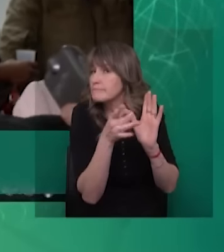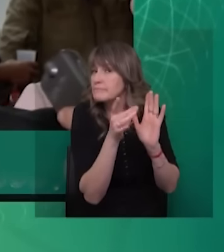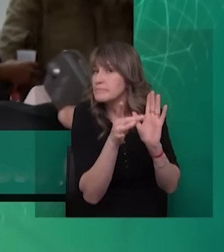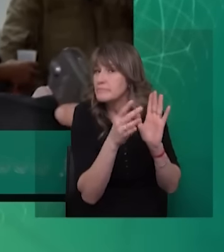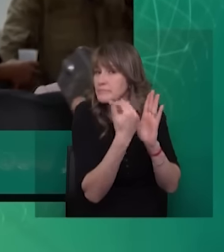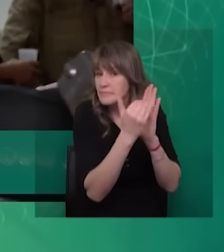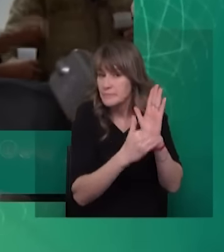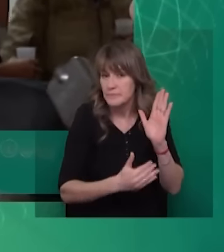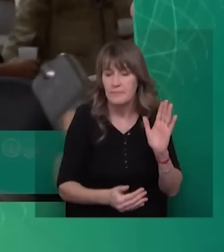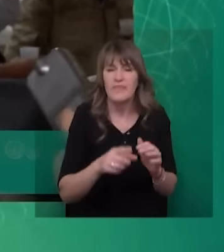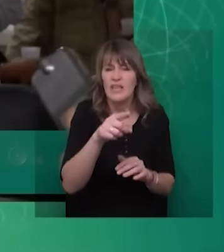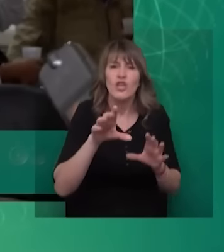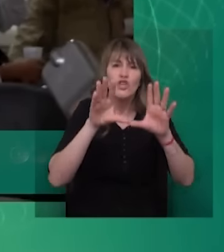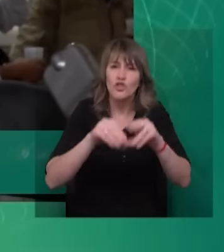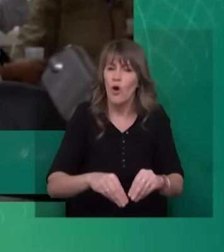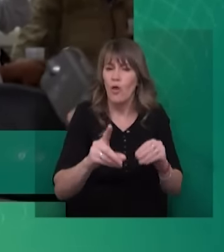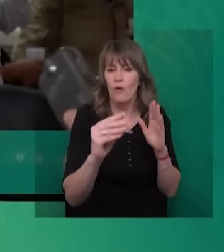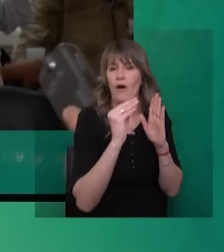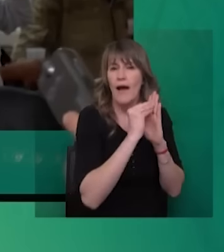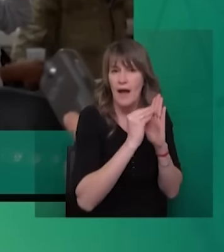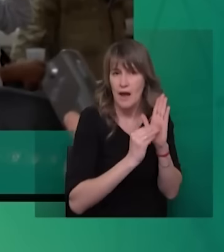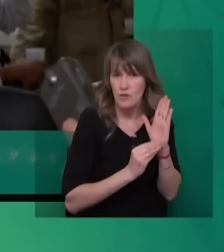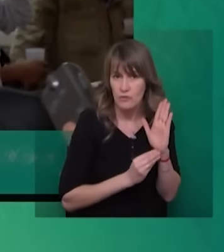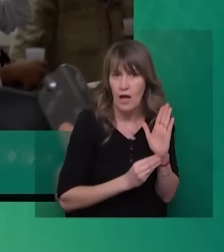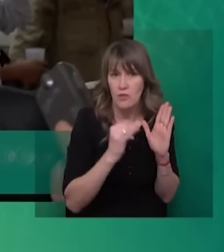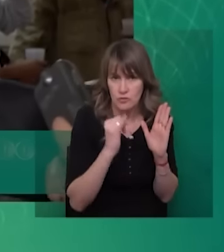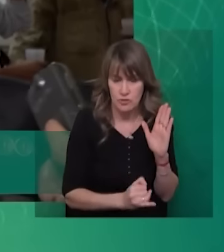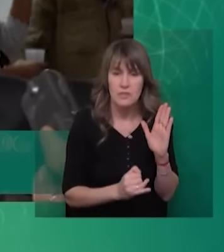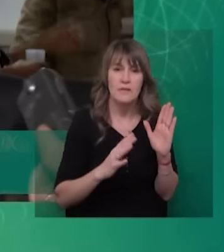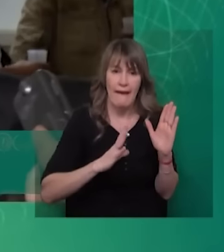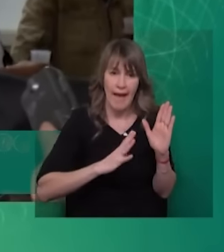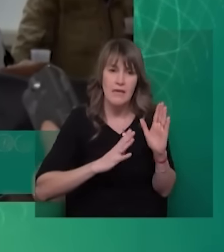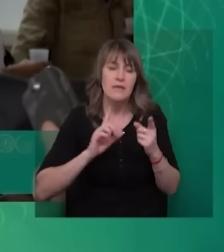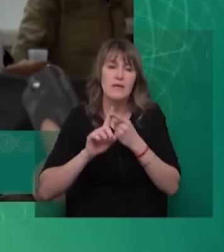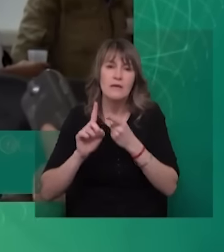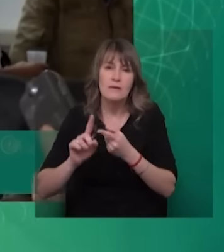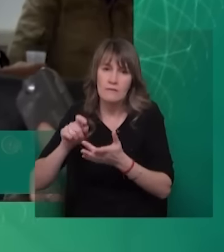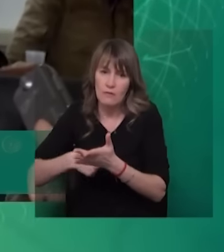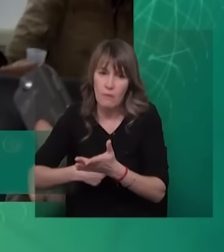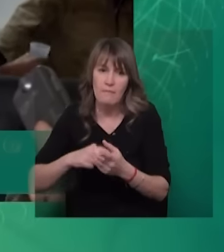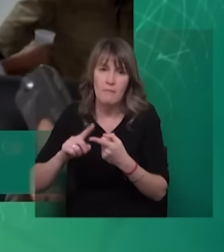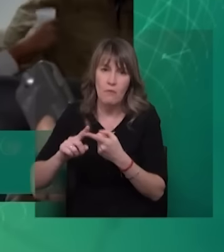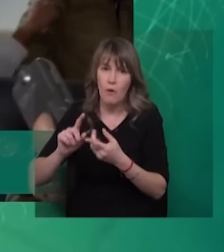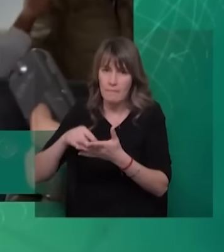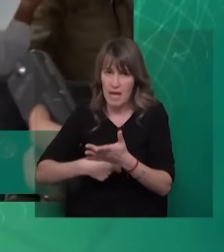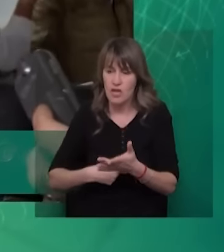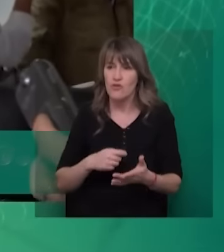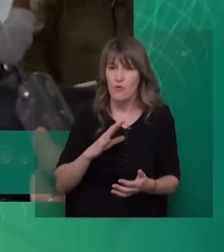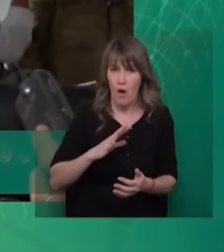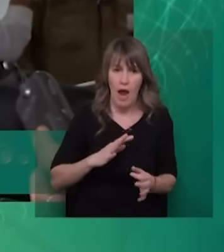nada que no esté al día de hecho fueron varios convenios que se fueron dando a lo largo del